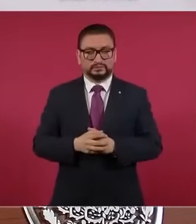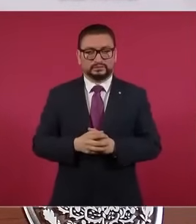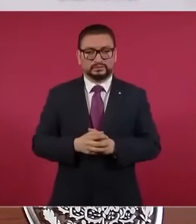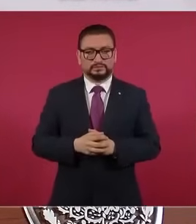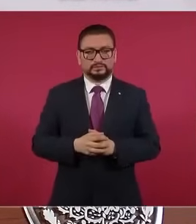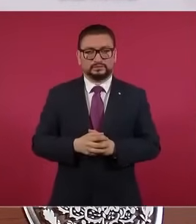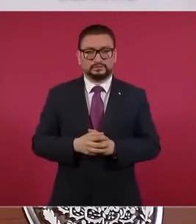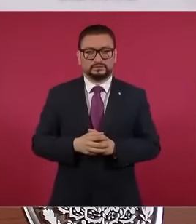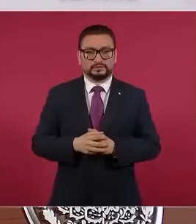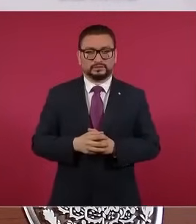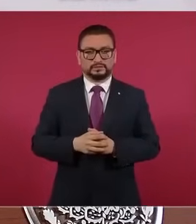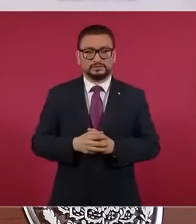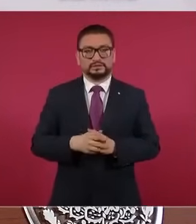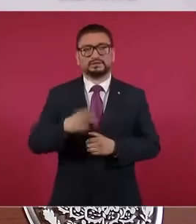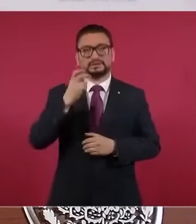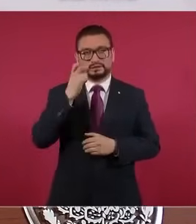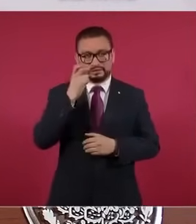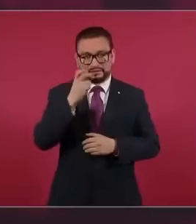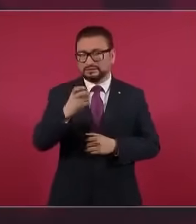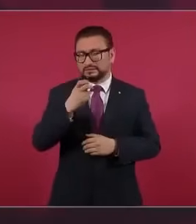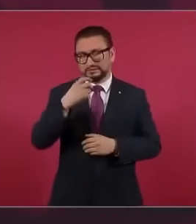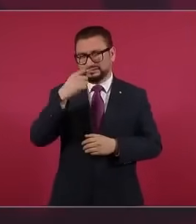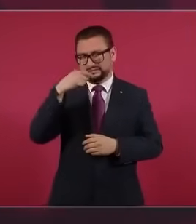Es muy sencillo